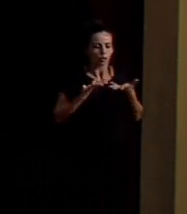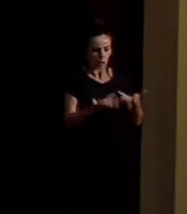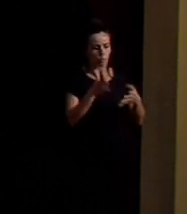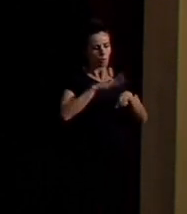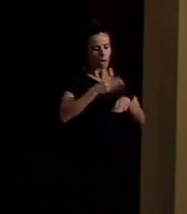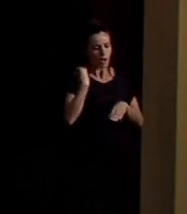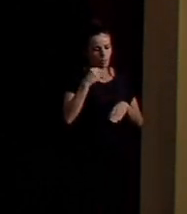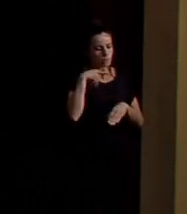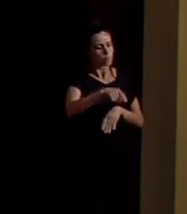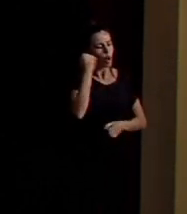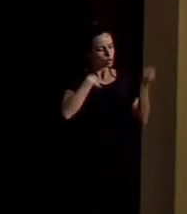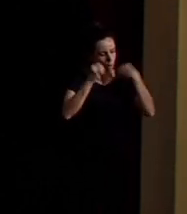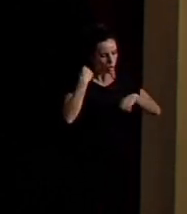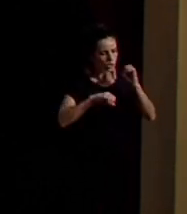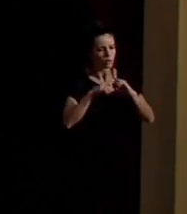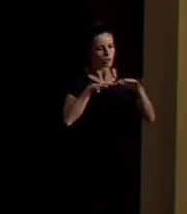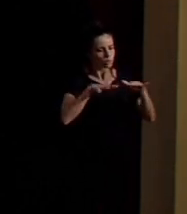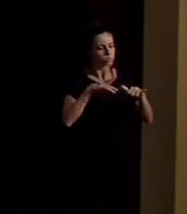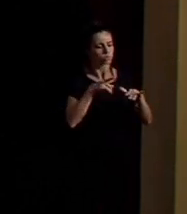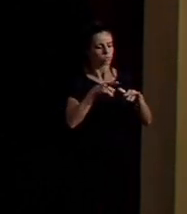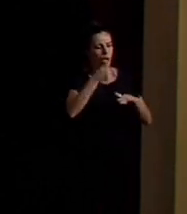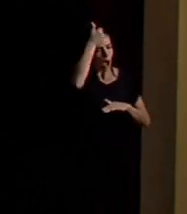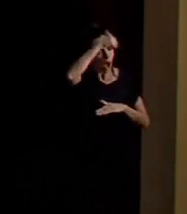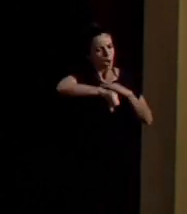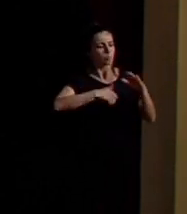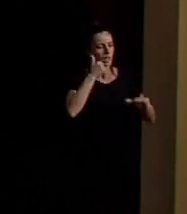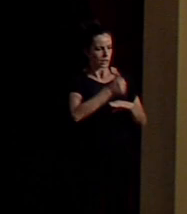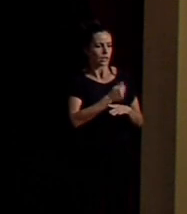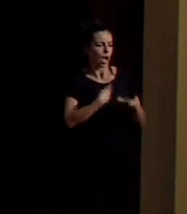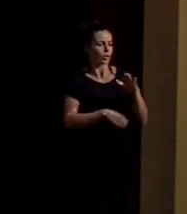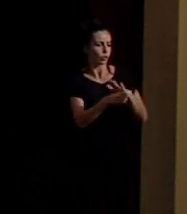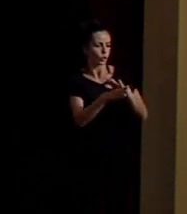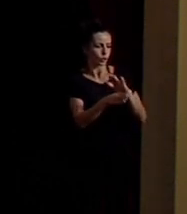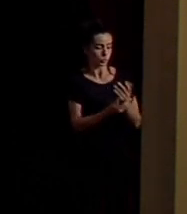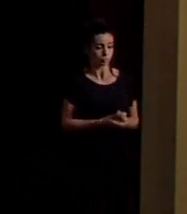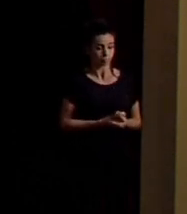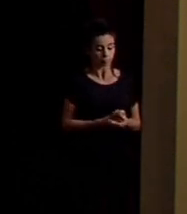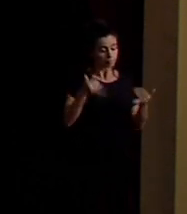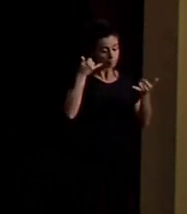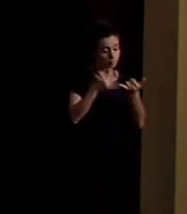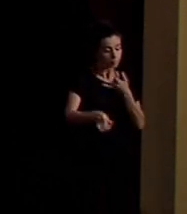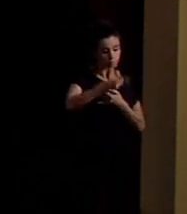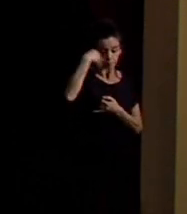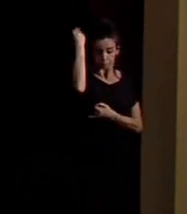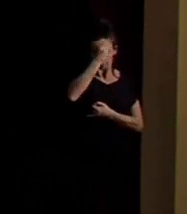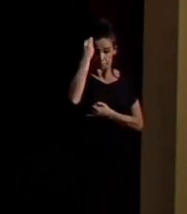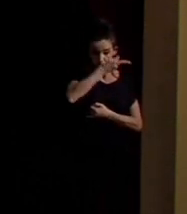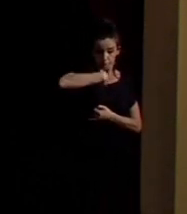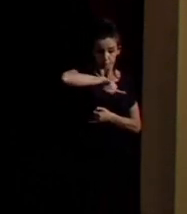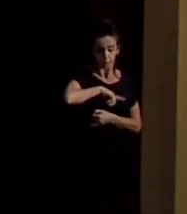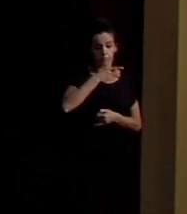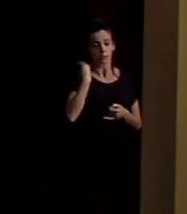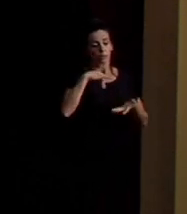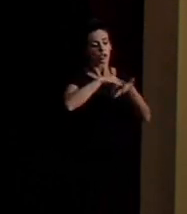esas prácticas absolutamente machistas. Yo creo que, finalmente, la reflexión que hacemos sobre el sistema prostitucional o